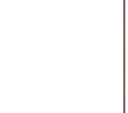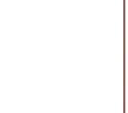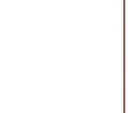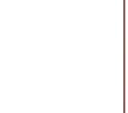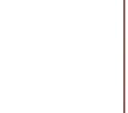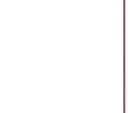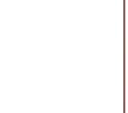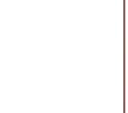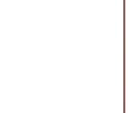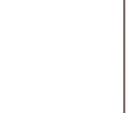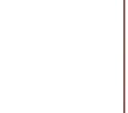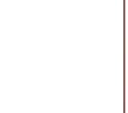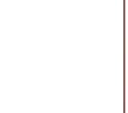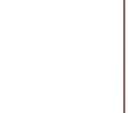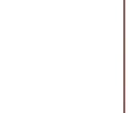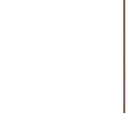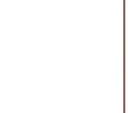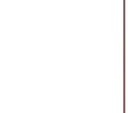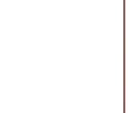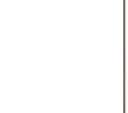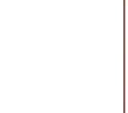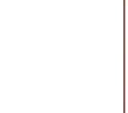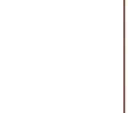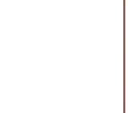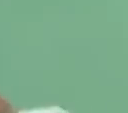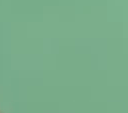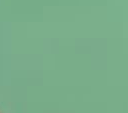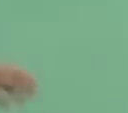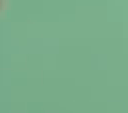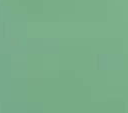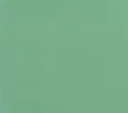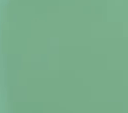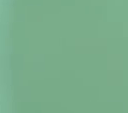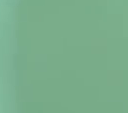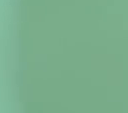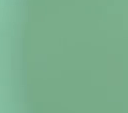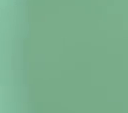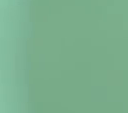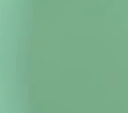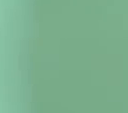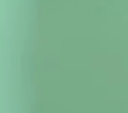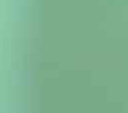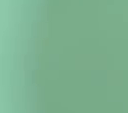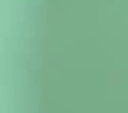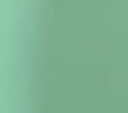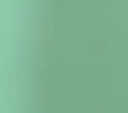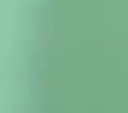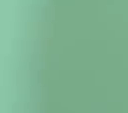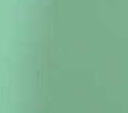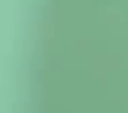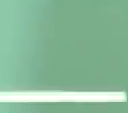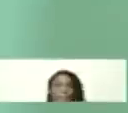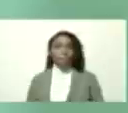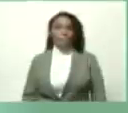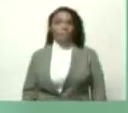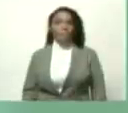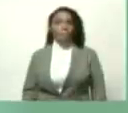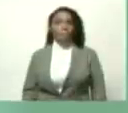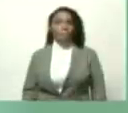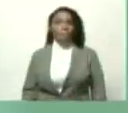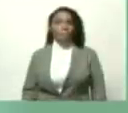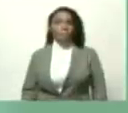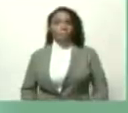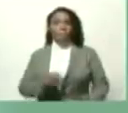fue el 1 de abril del 2019. ¿Por qué? Porque el plan era el 30 de abril